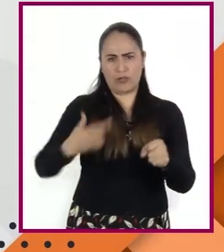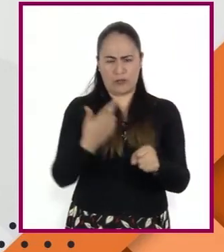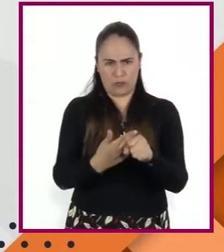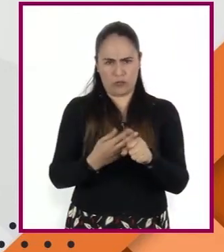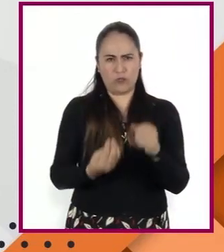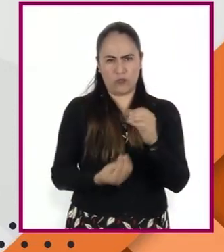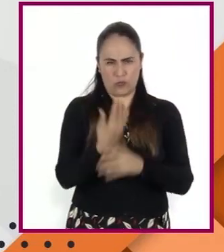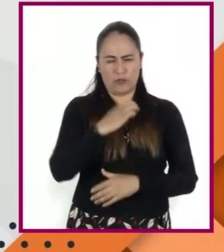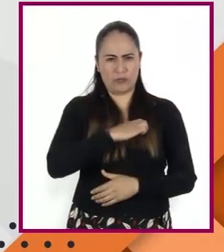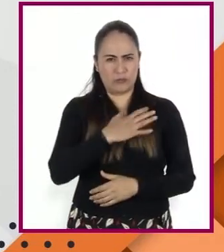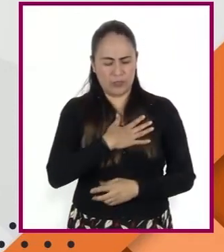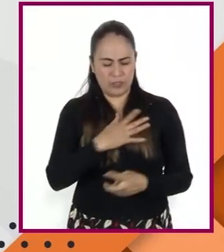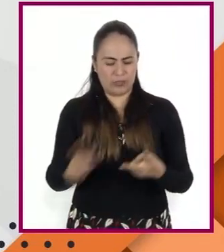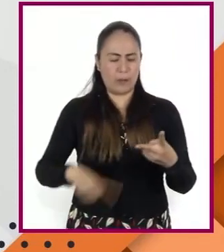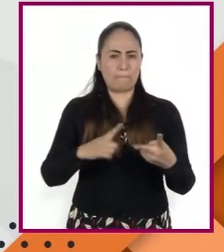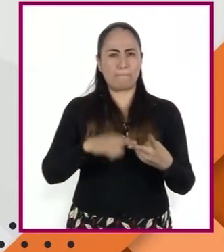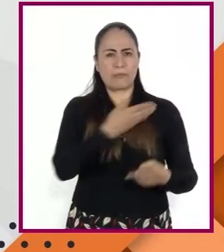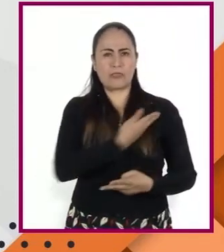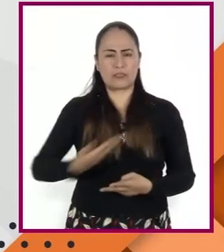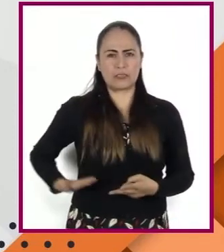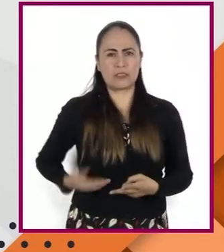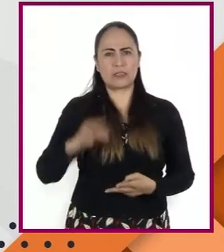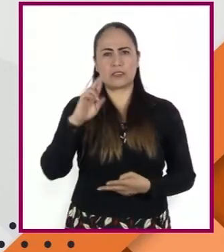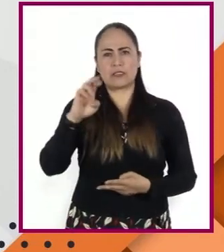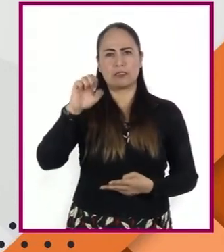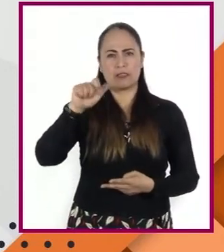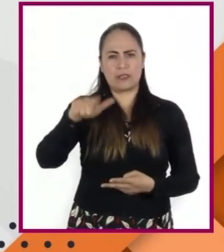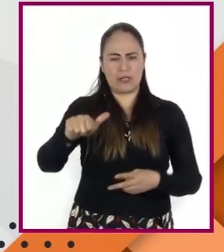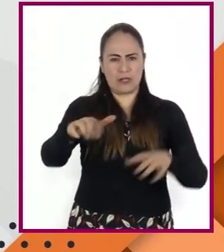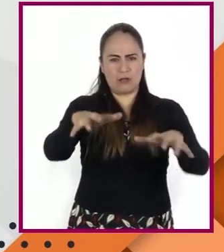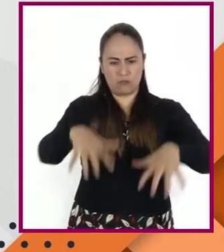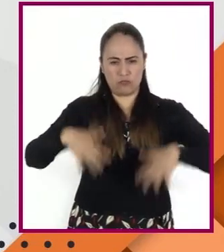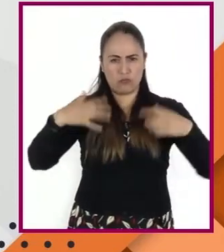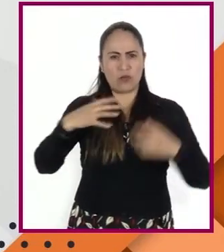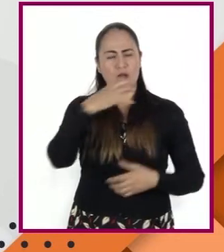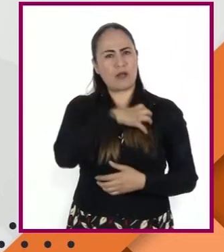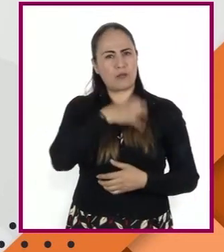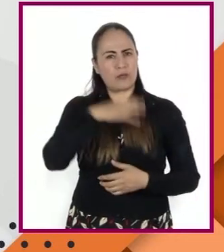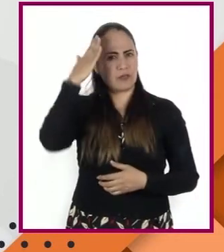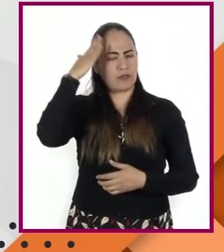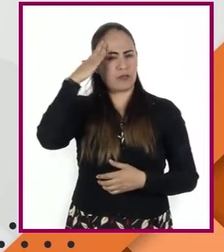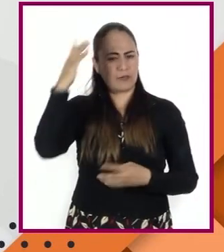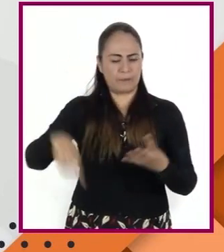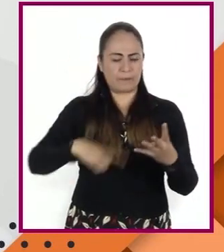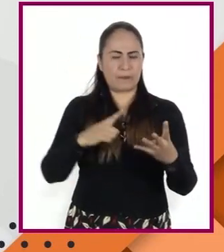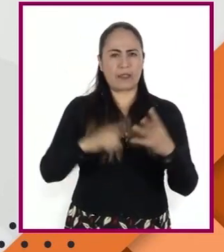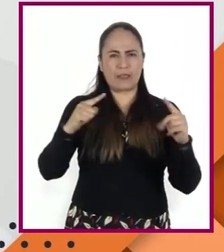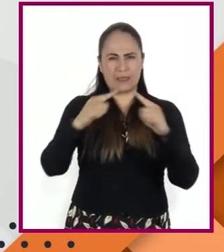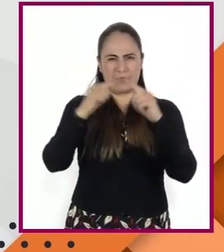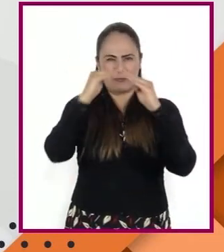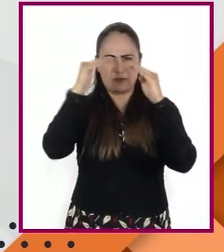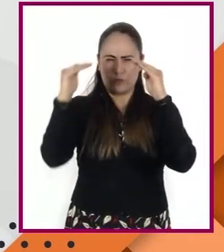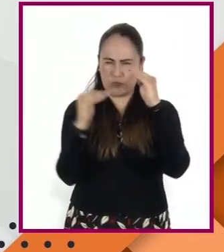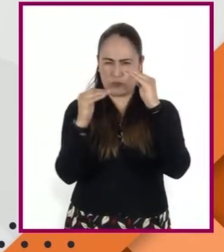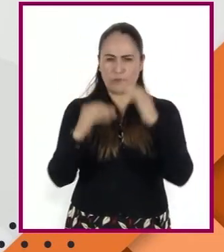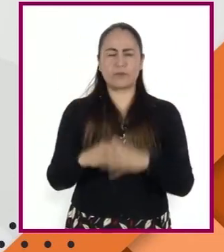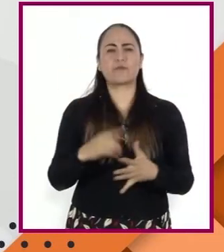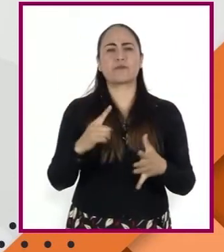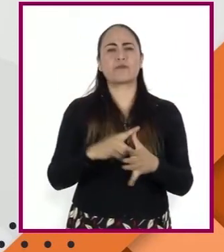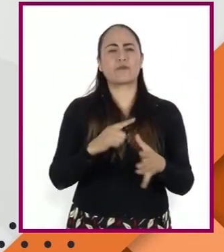que actualmente se ejerce esta figura. A partir de lo visto y escuchado en el video anterior,